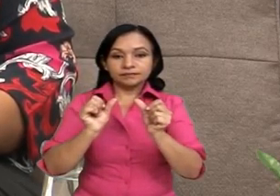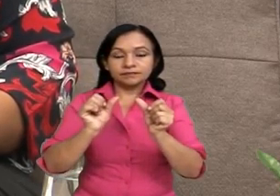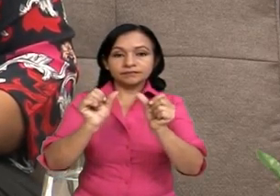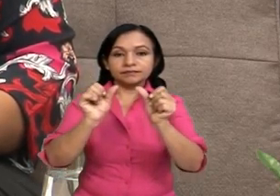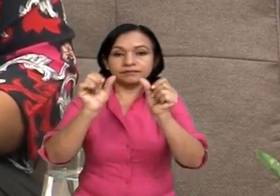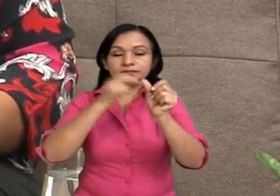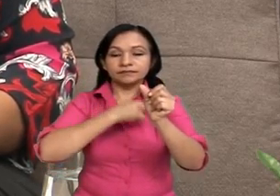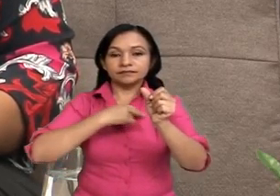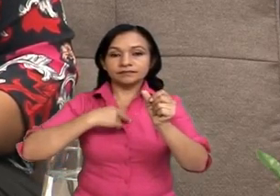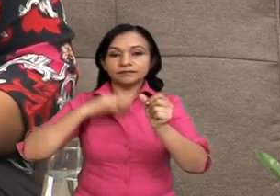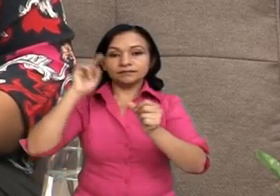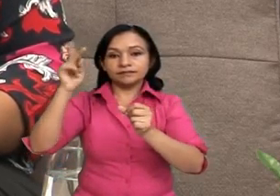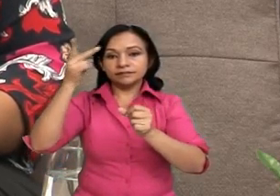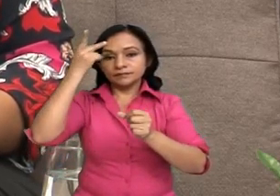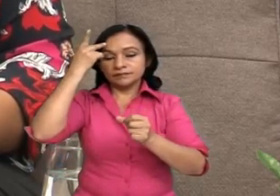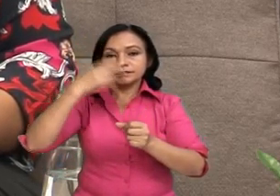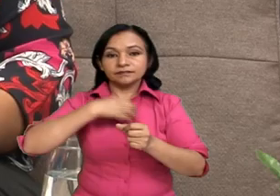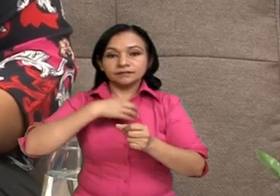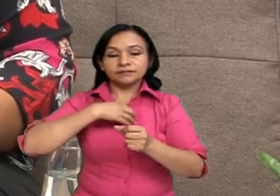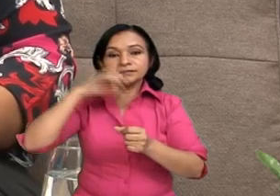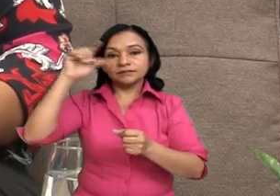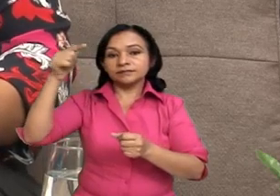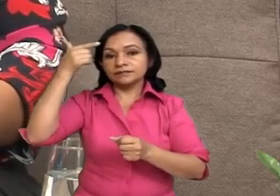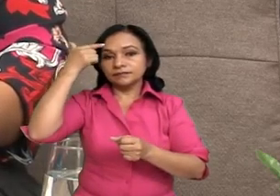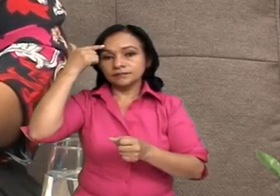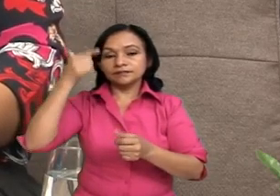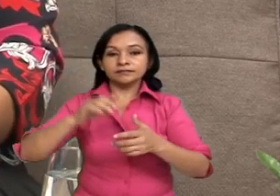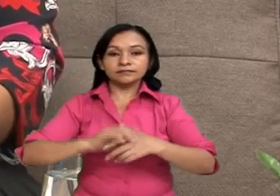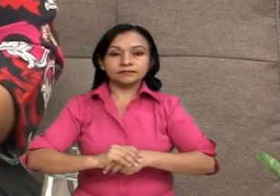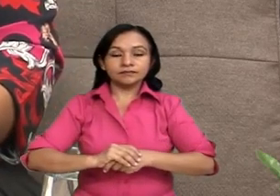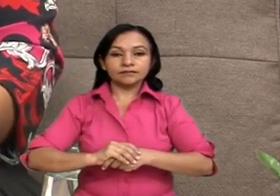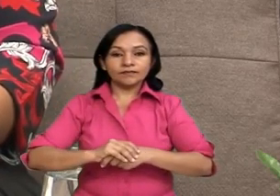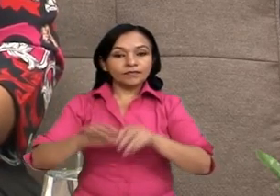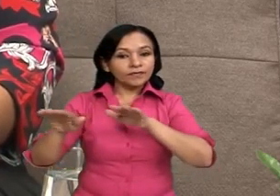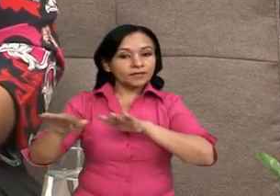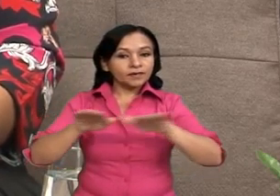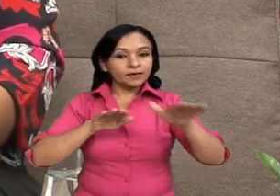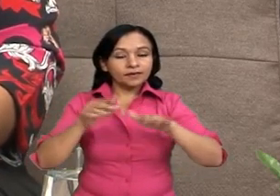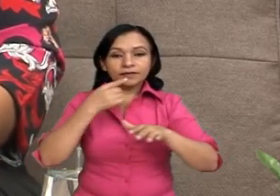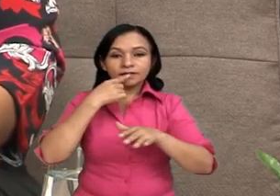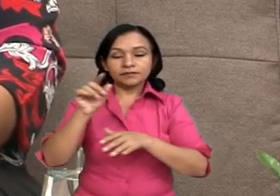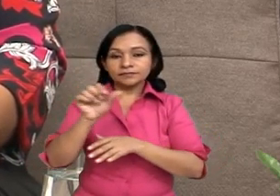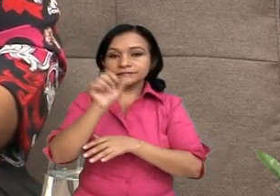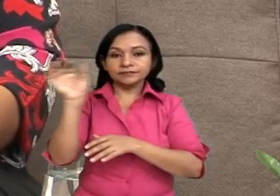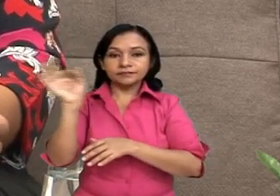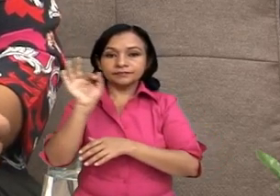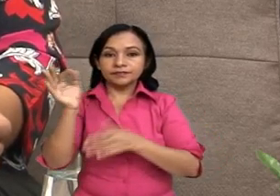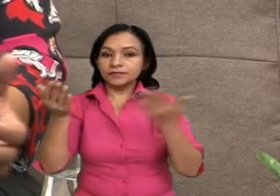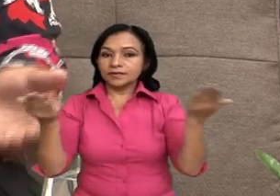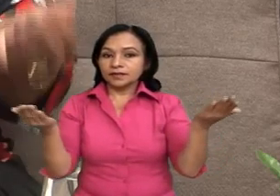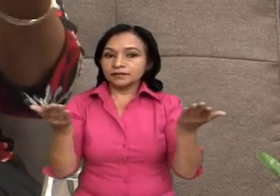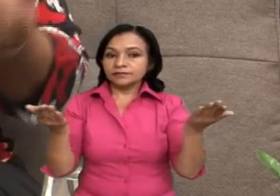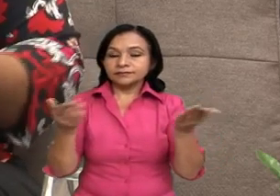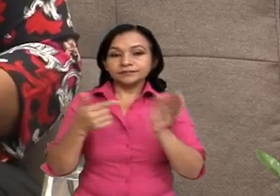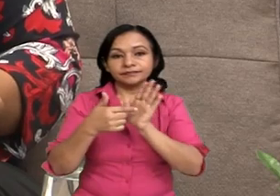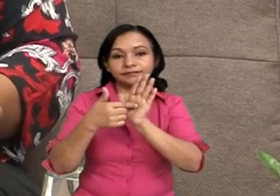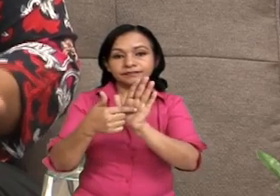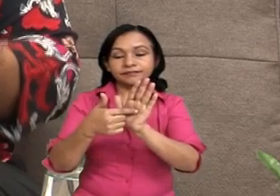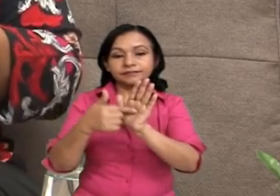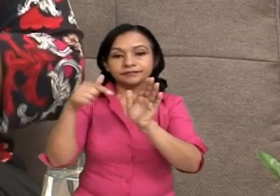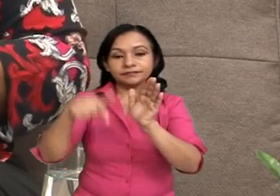encarnar las políticas del buen gobierno. Porque no podríamos explicar de otra forma que, por ejemplo, en